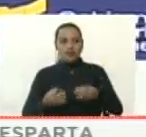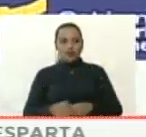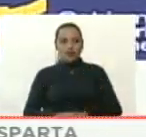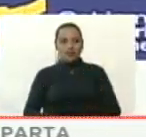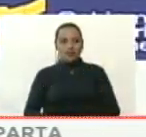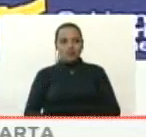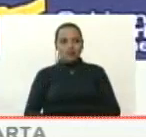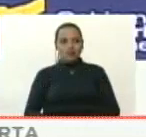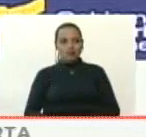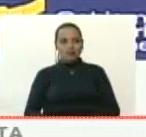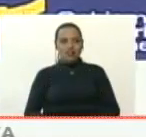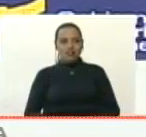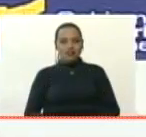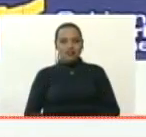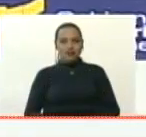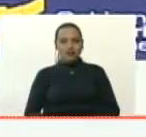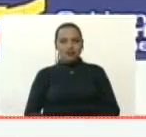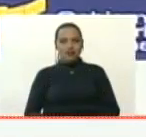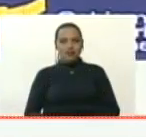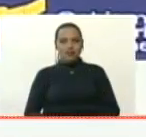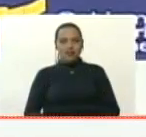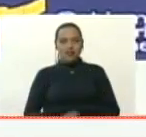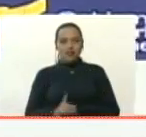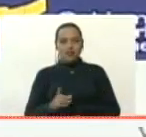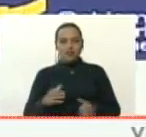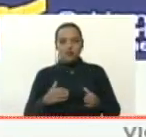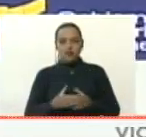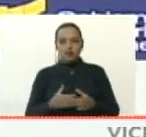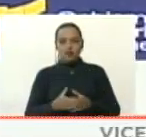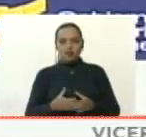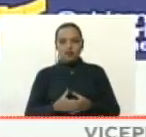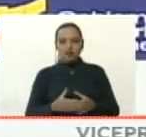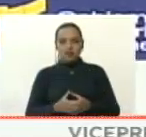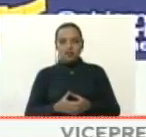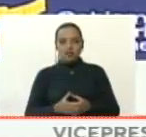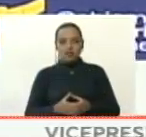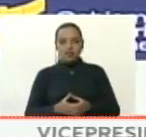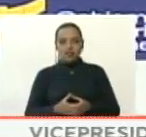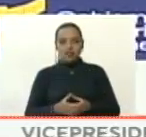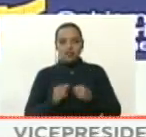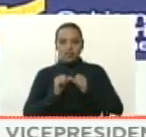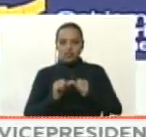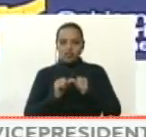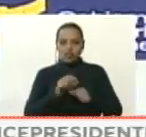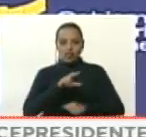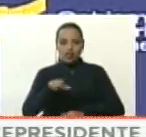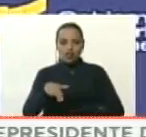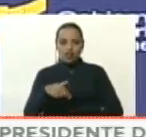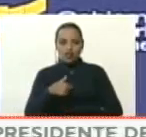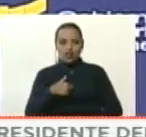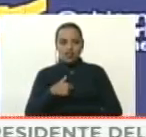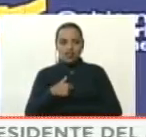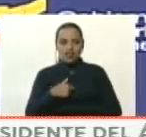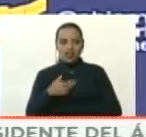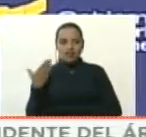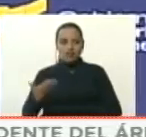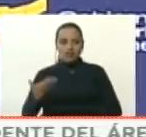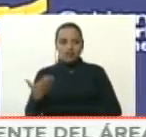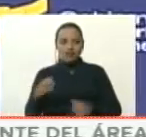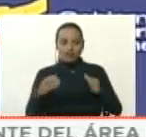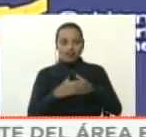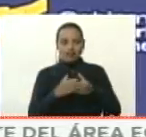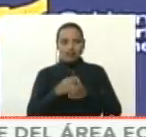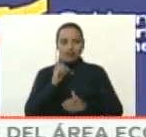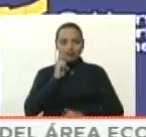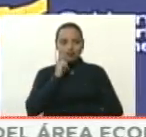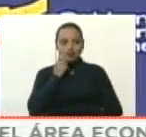estaba en reuniones y se nos alargaron un poco con una importante delegación de Rusia que estuvo